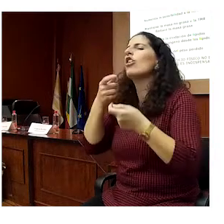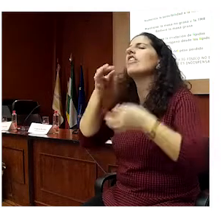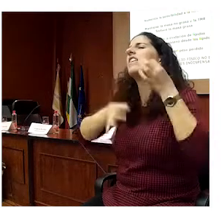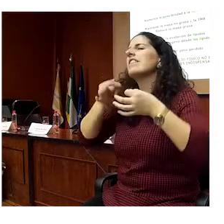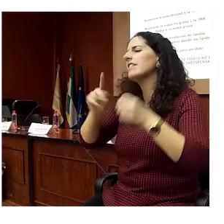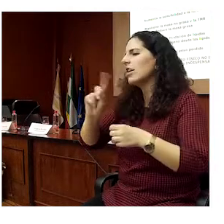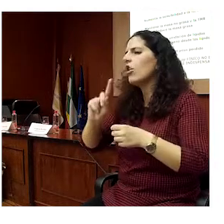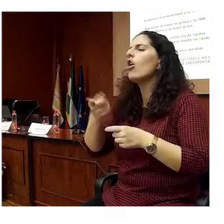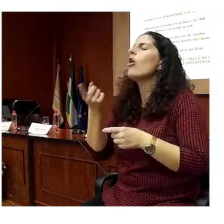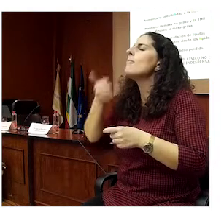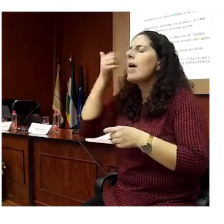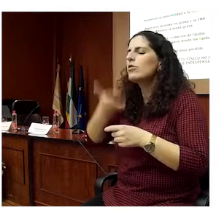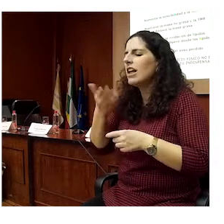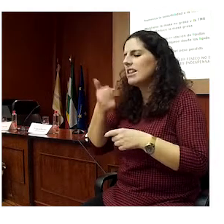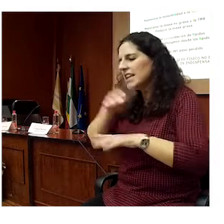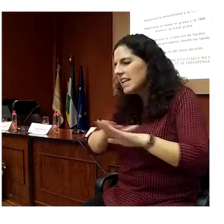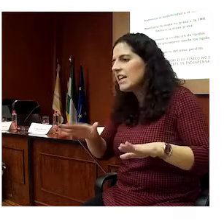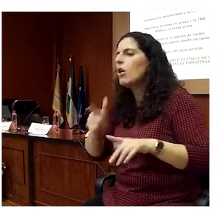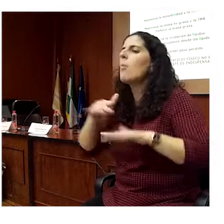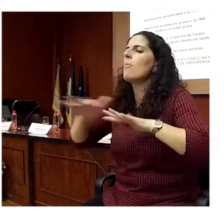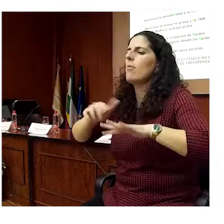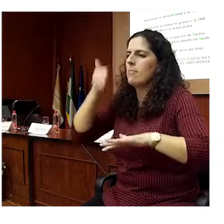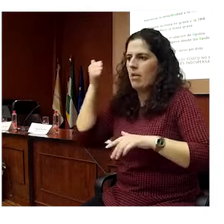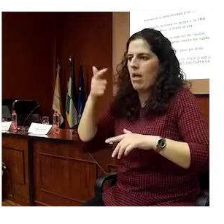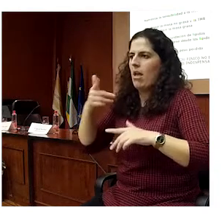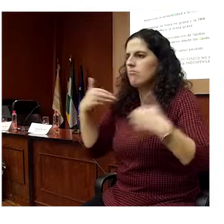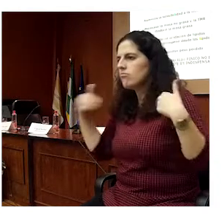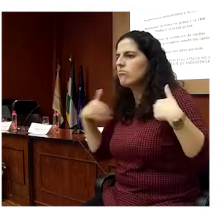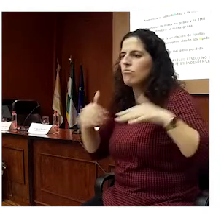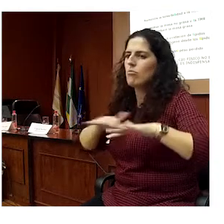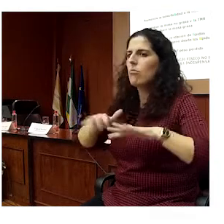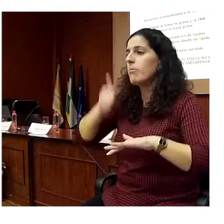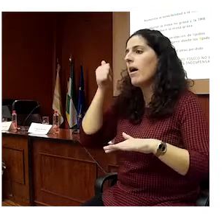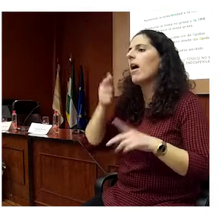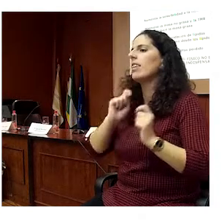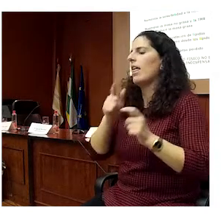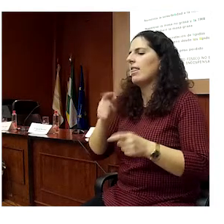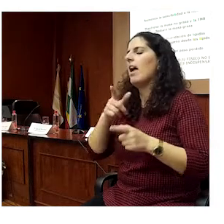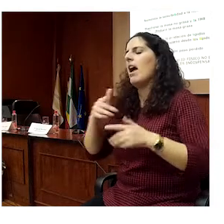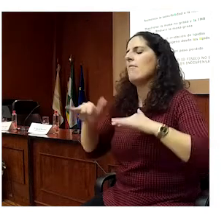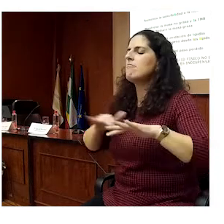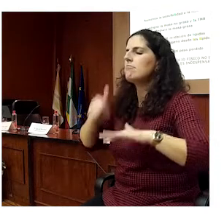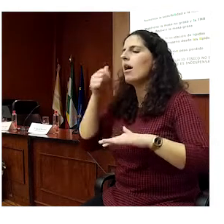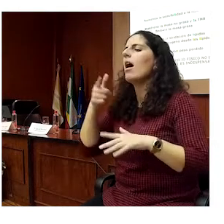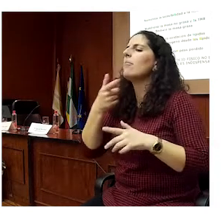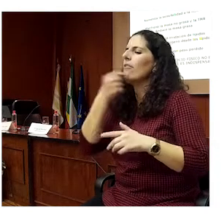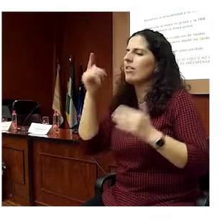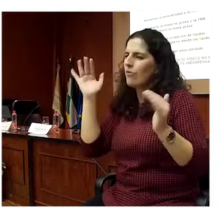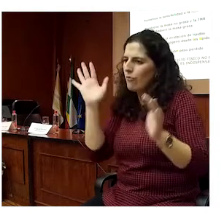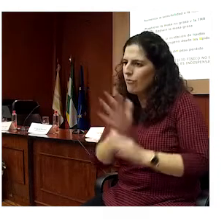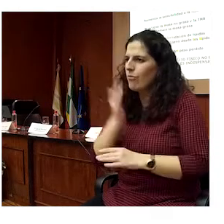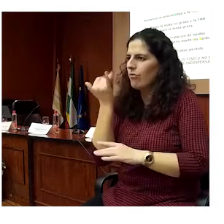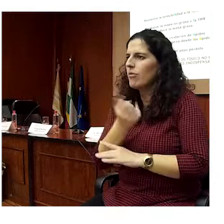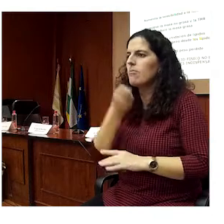la alimentación regulada o con una dieta reducida en calorías, sino que es fundamental que se acompañe de actividad física, porque eso